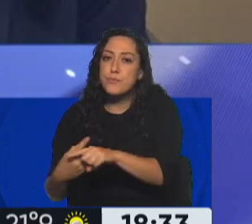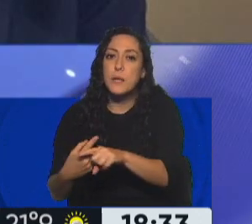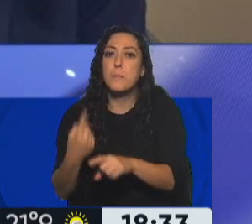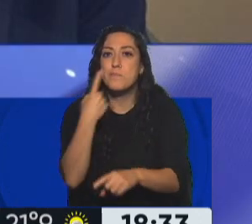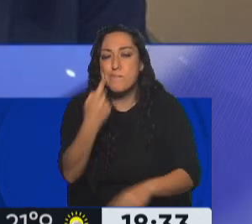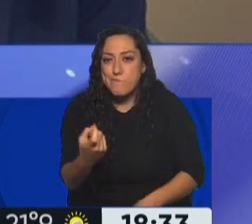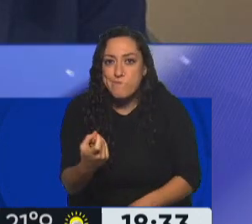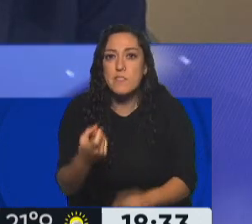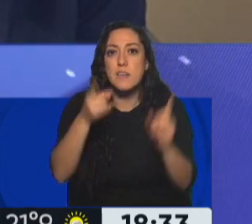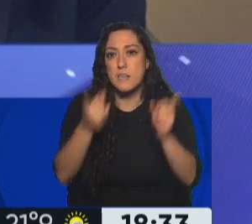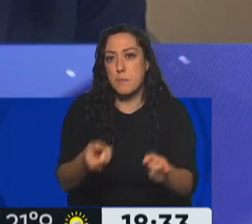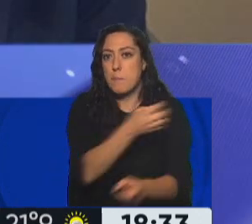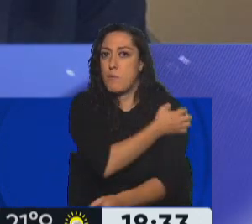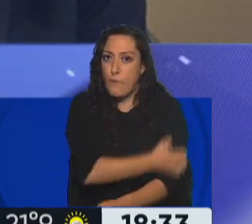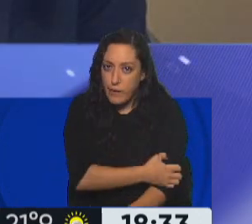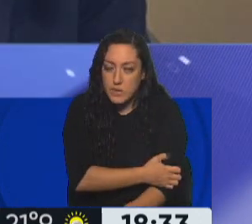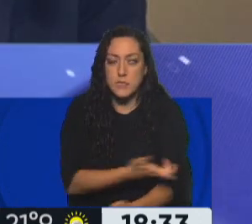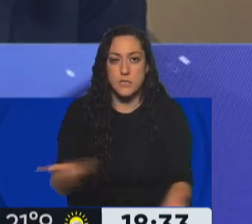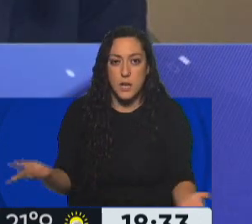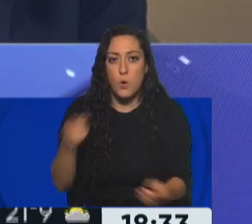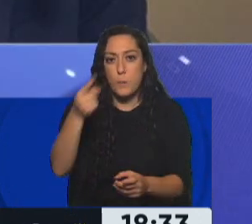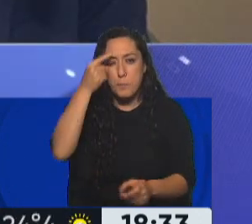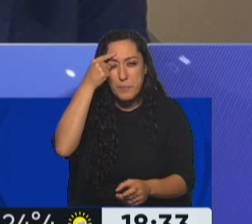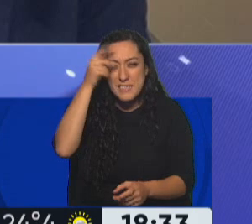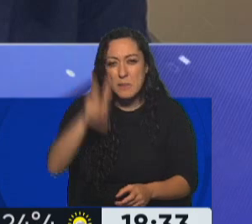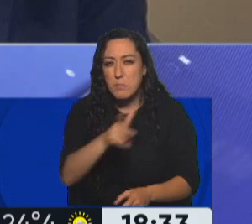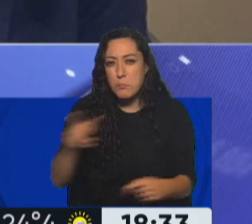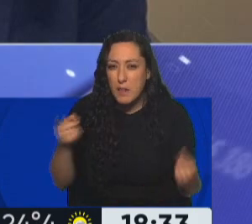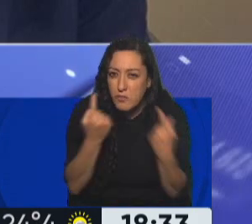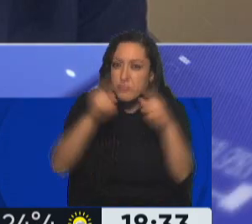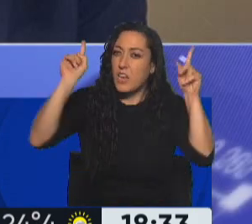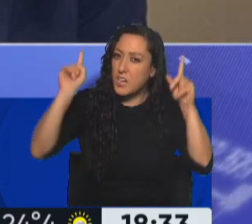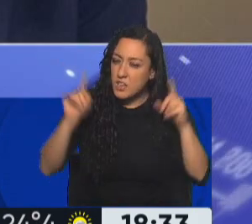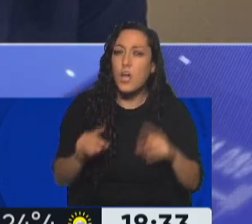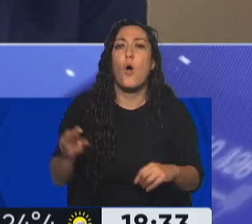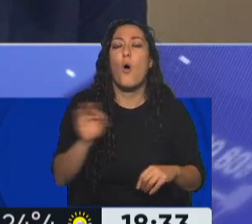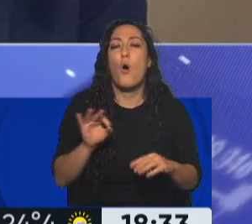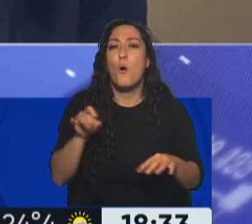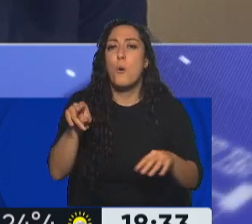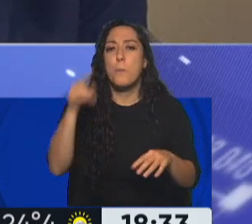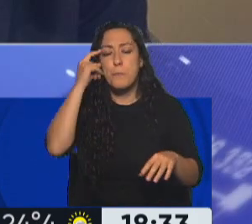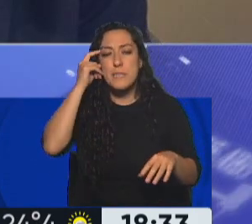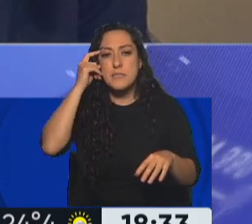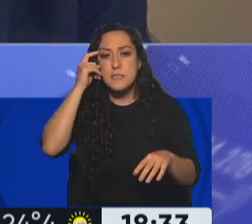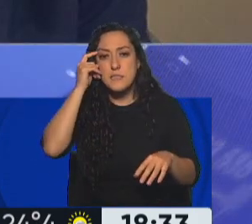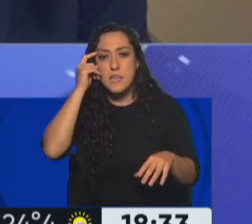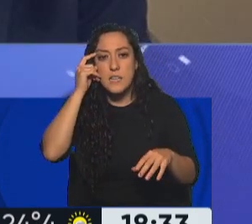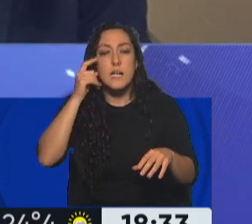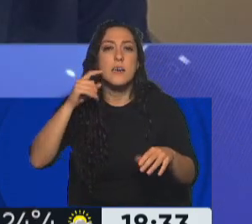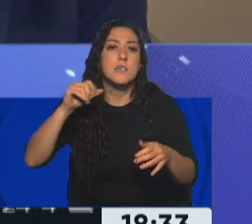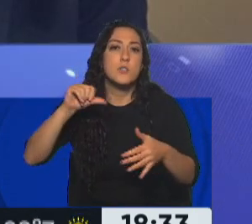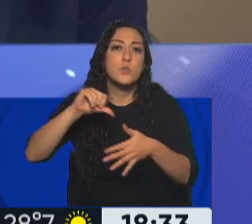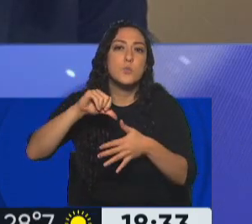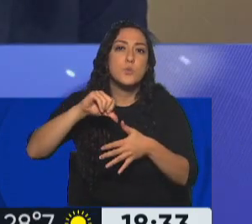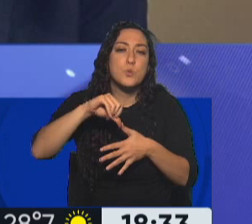también, por supuesto, de la pobreza. ¿Cree que fue un distinto el Papa y cuánto cree que influyó que venga justamente de Sudamérica